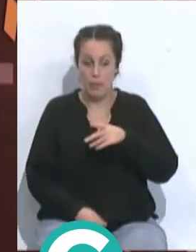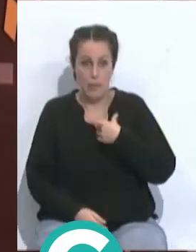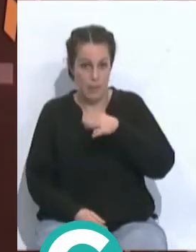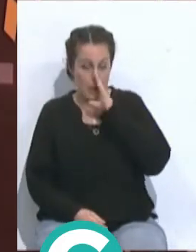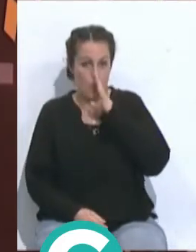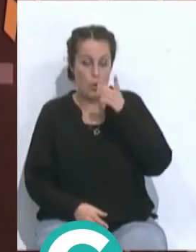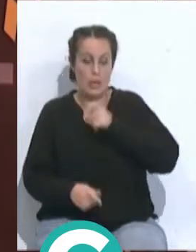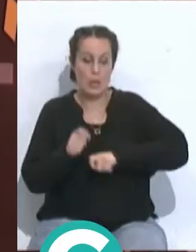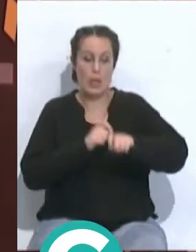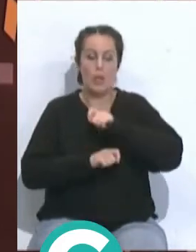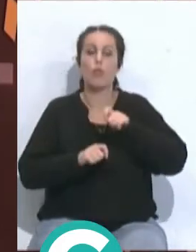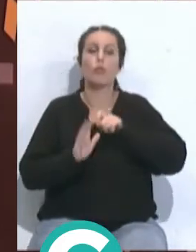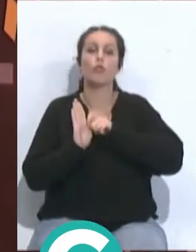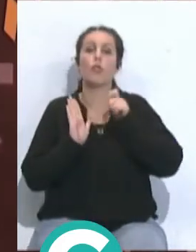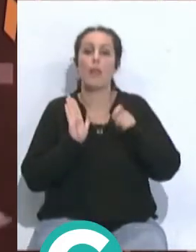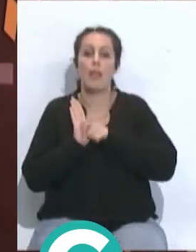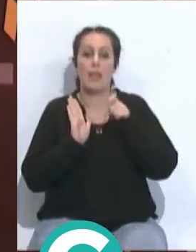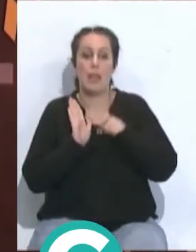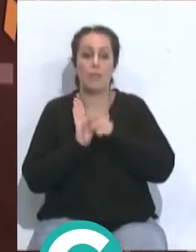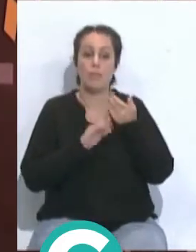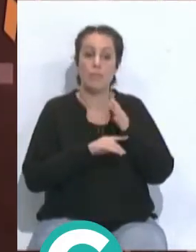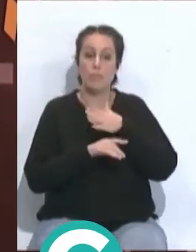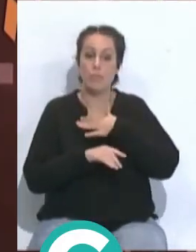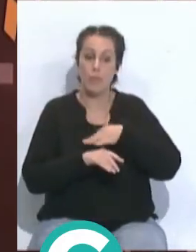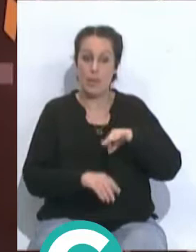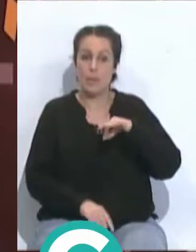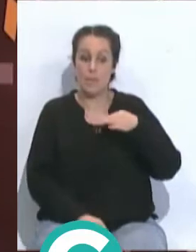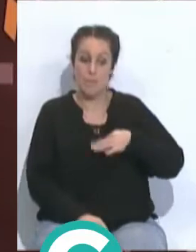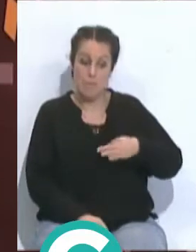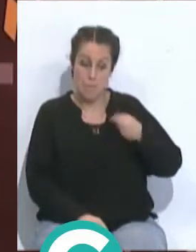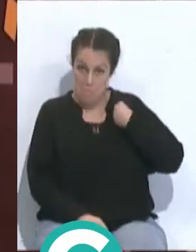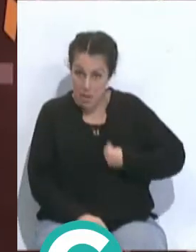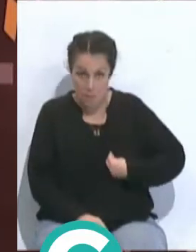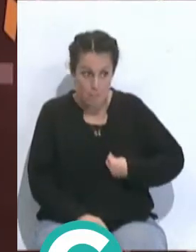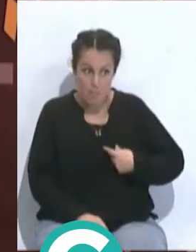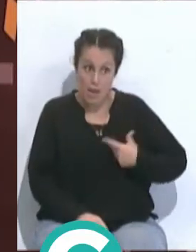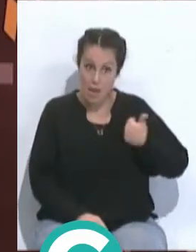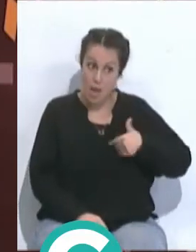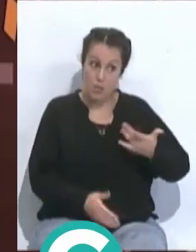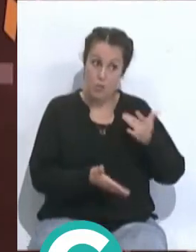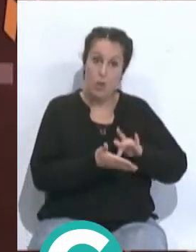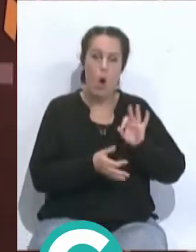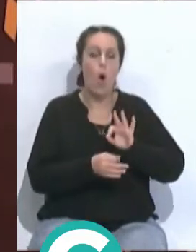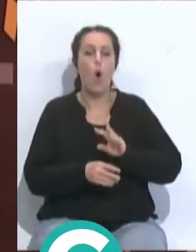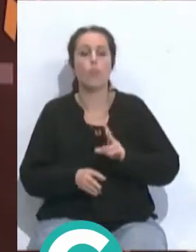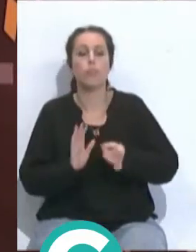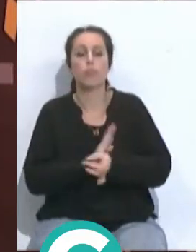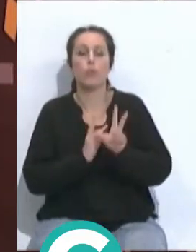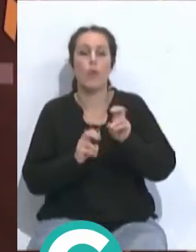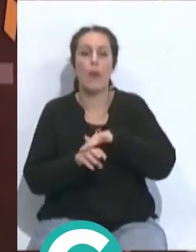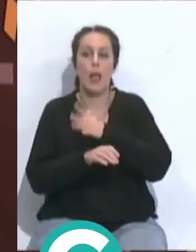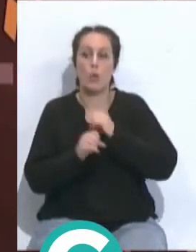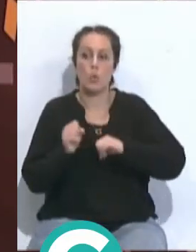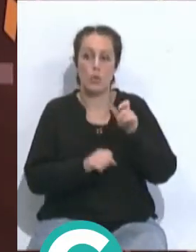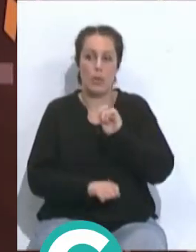la Asociación de Romanceros. Así que pueden presentarse con esa misma obra o con una obra nueva que quieran realizar para ese concurso